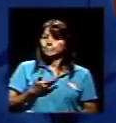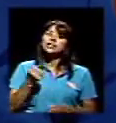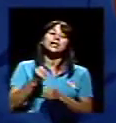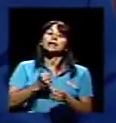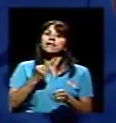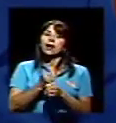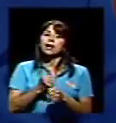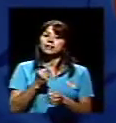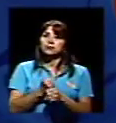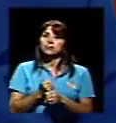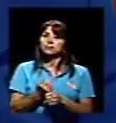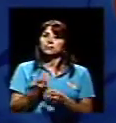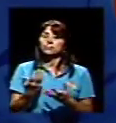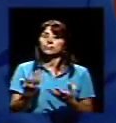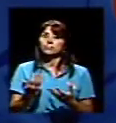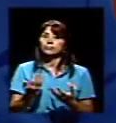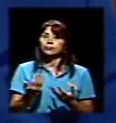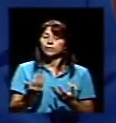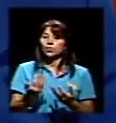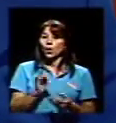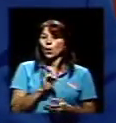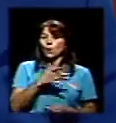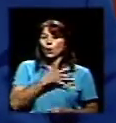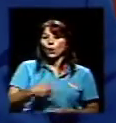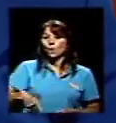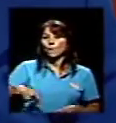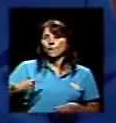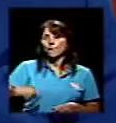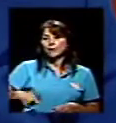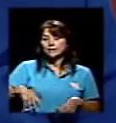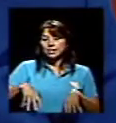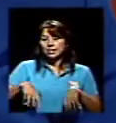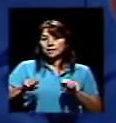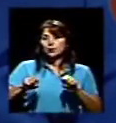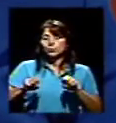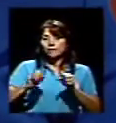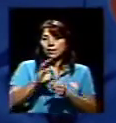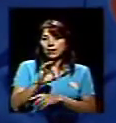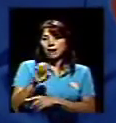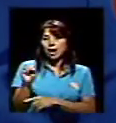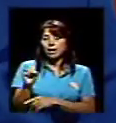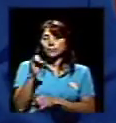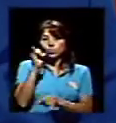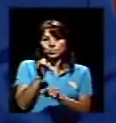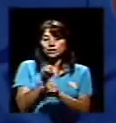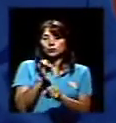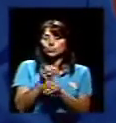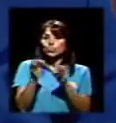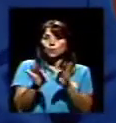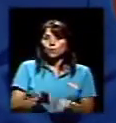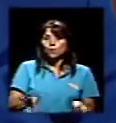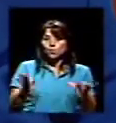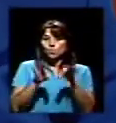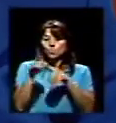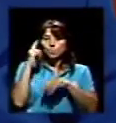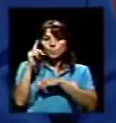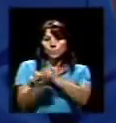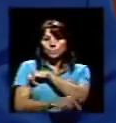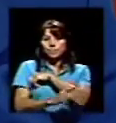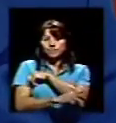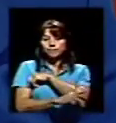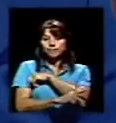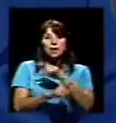trabajando en la presidencia ejecutiva de la Caja, una institución tan importante para el país, pero era un compromiso muy grande